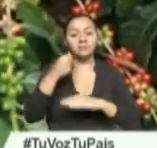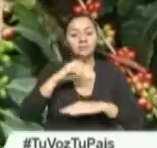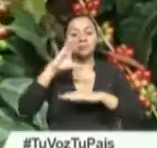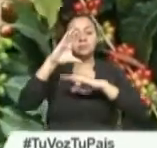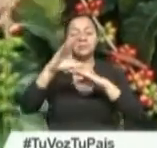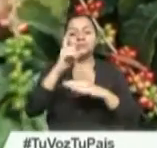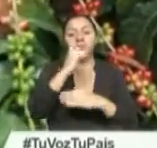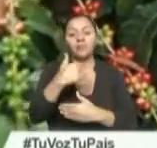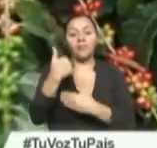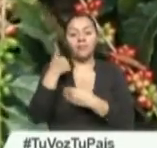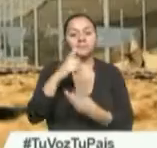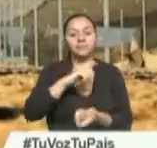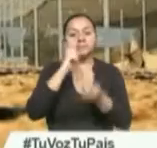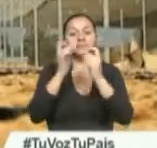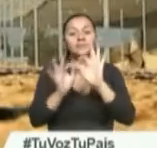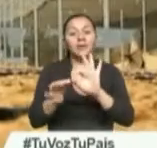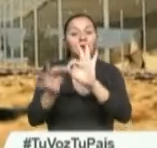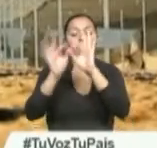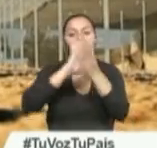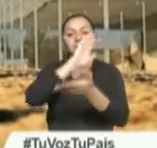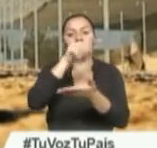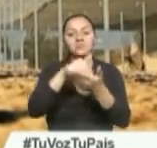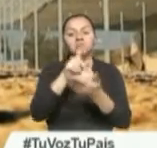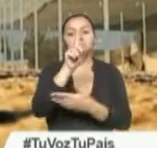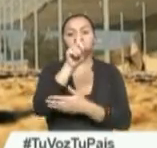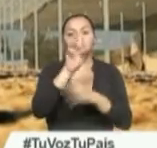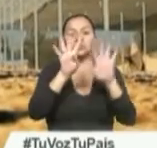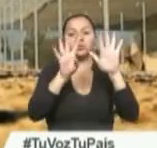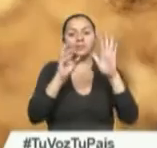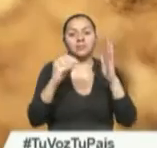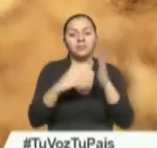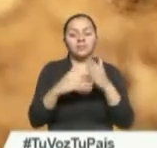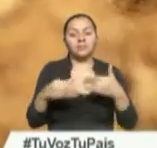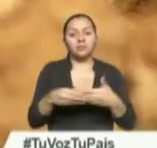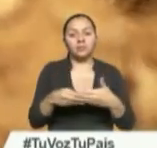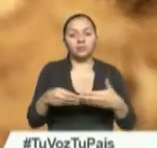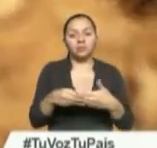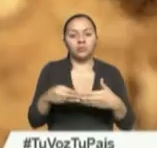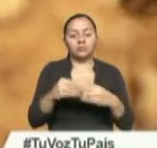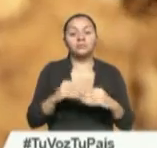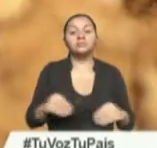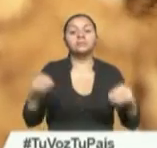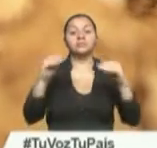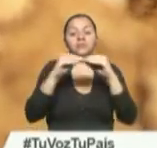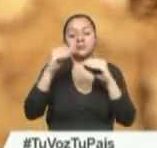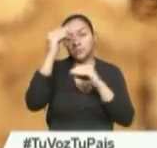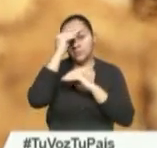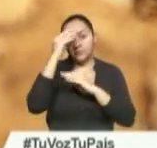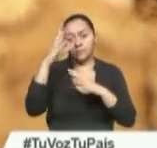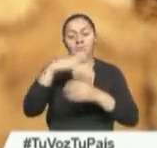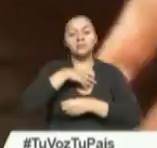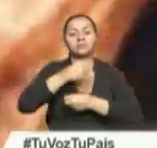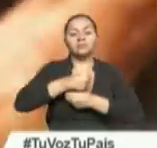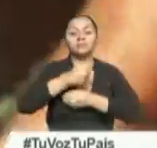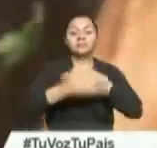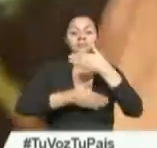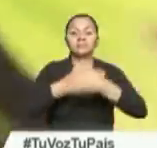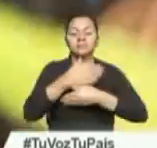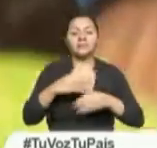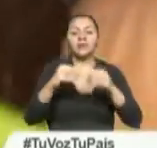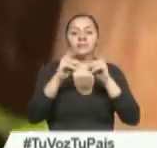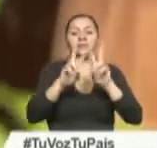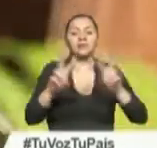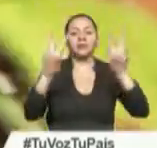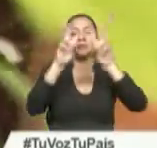en la repotenciación del centro fue de $190,000. Además, comunicó que la obra impulsará el valor agregado